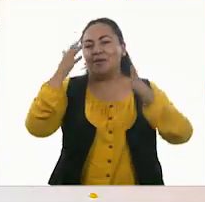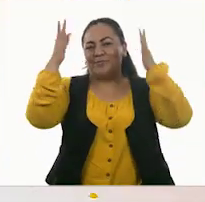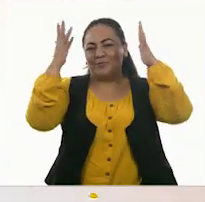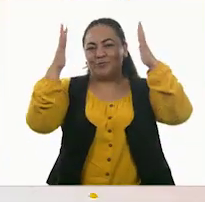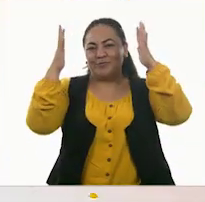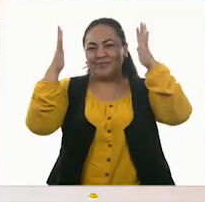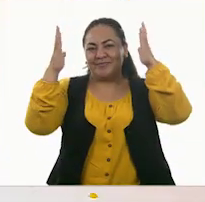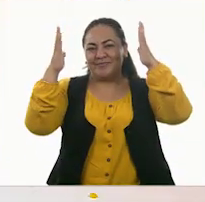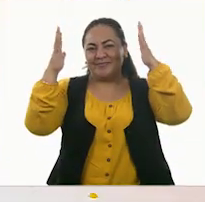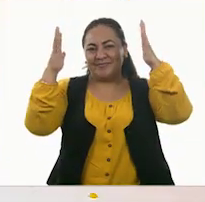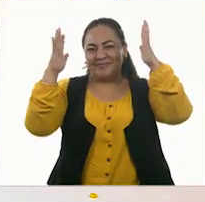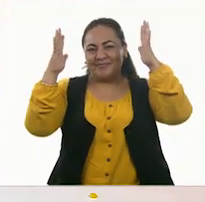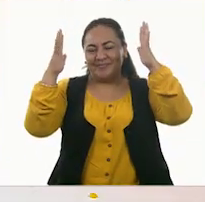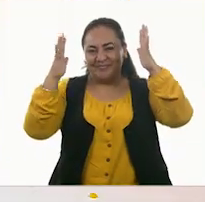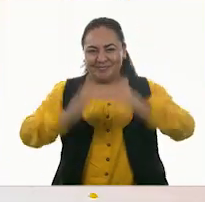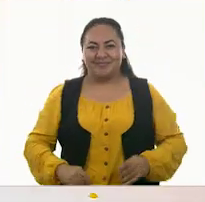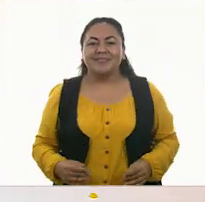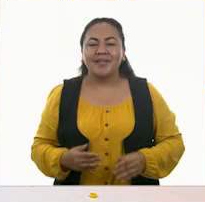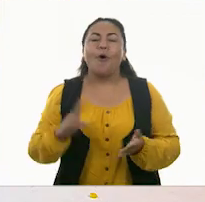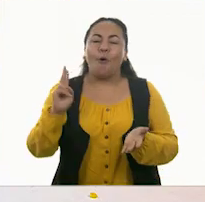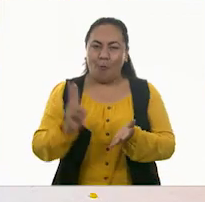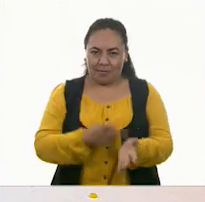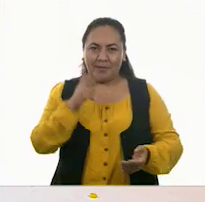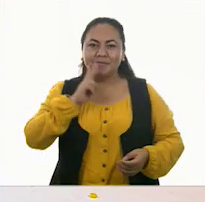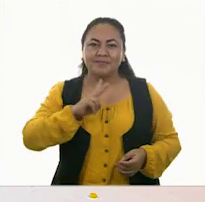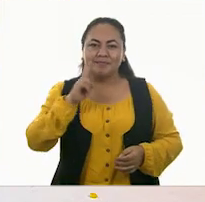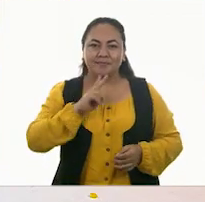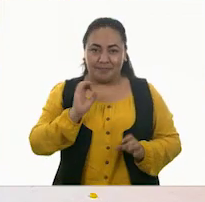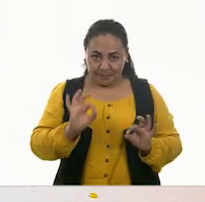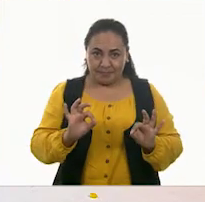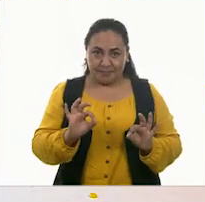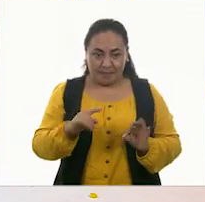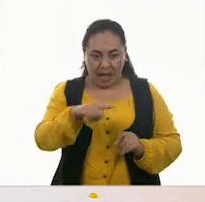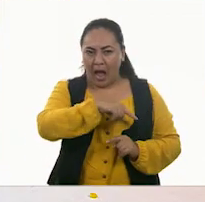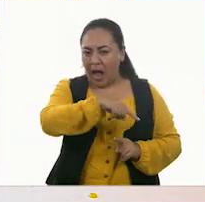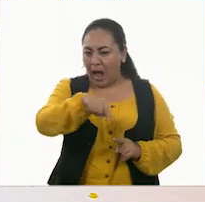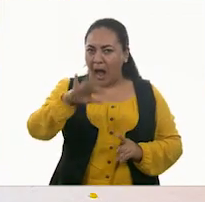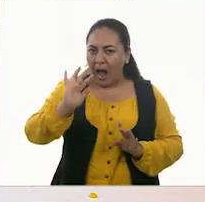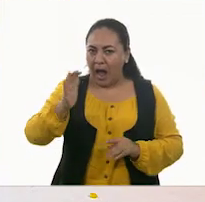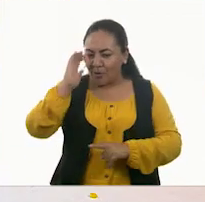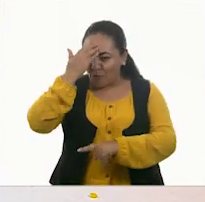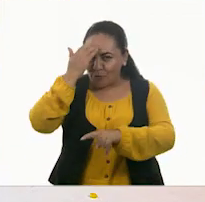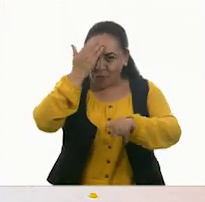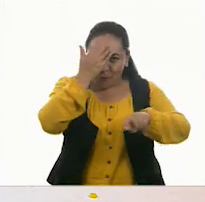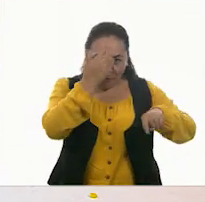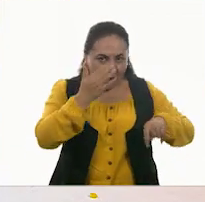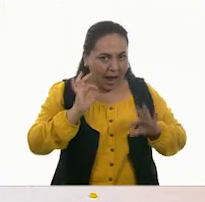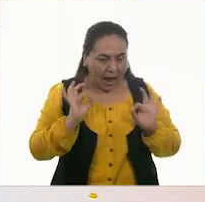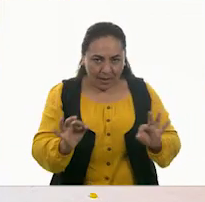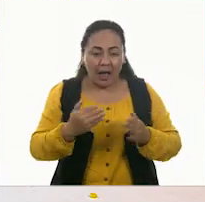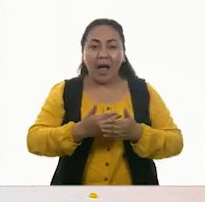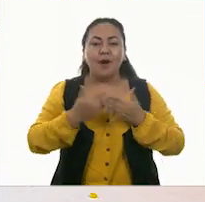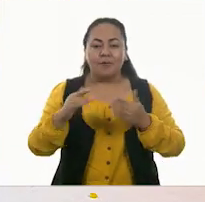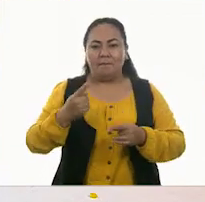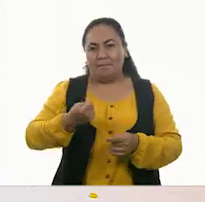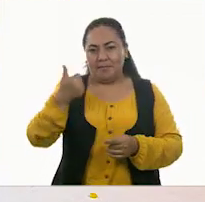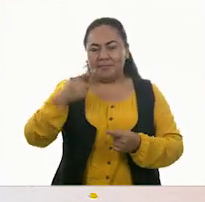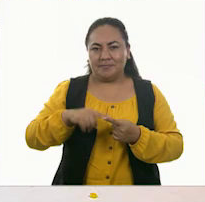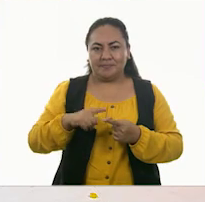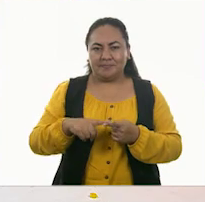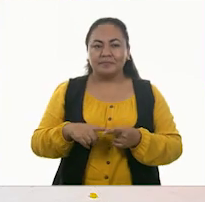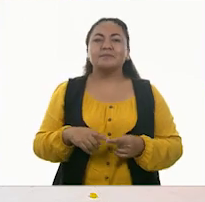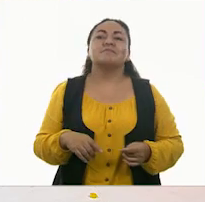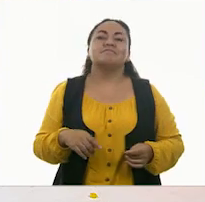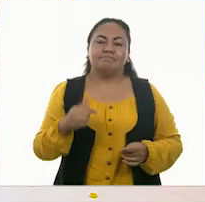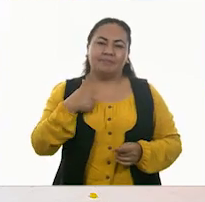bien. Ok, lo vamos a hacer nuevamente. ¿Listo? Ya conoces el circuito. Rodar. Quiero gol. Esta